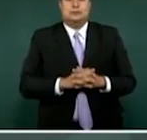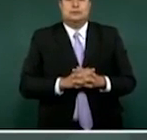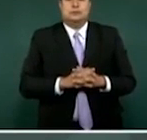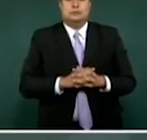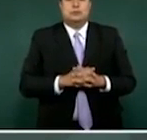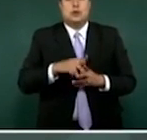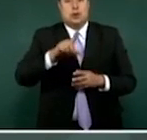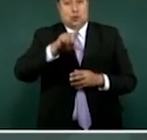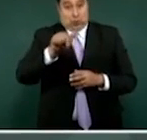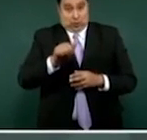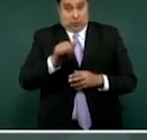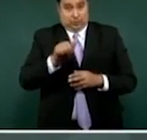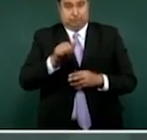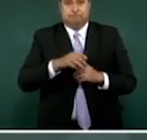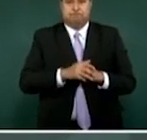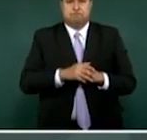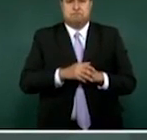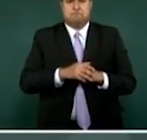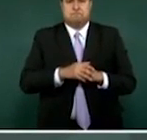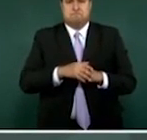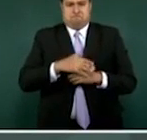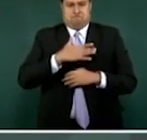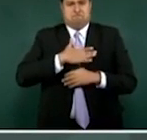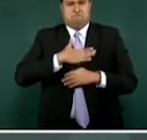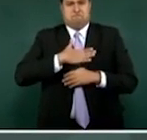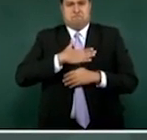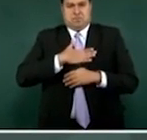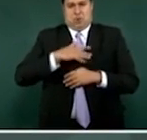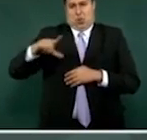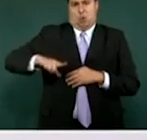cuando nosotros siempre